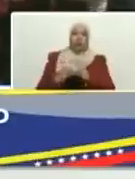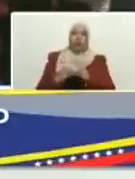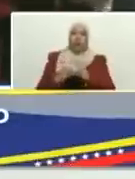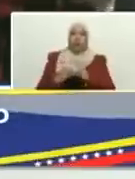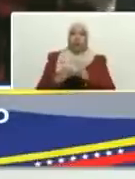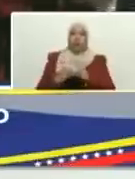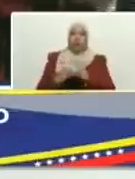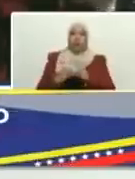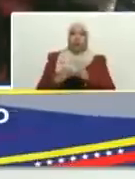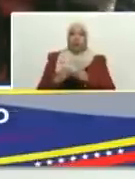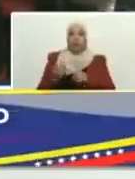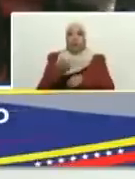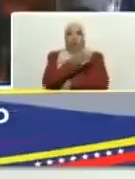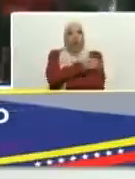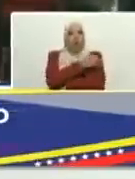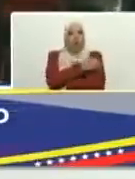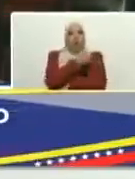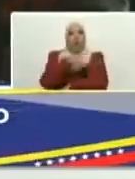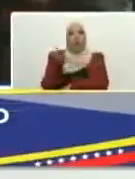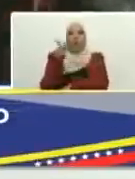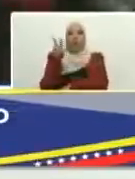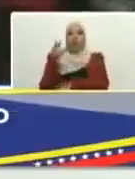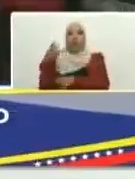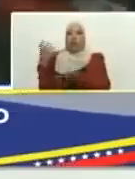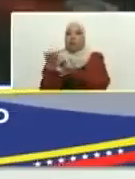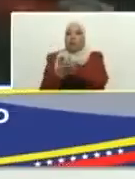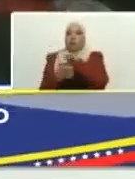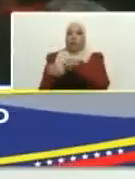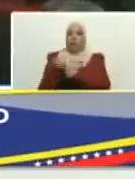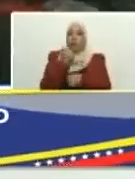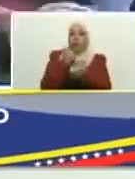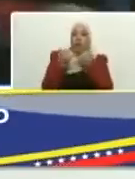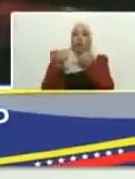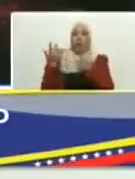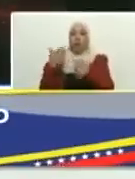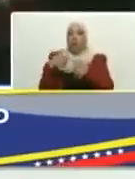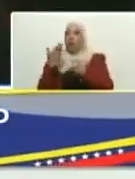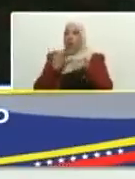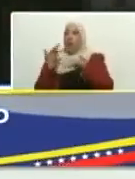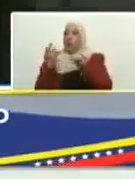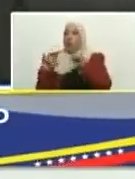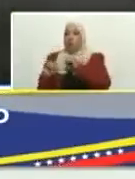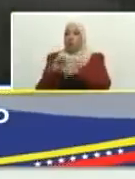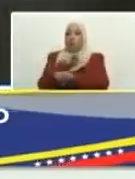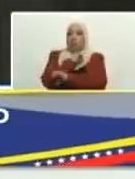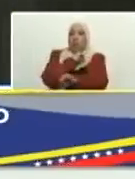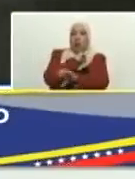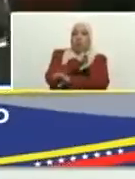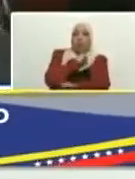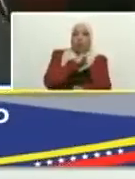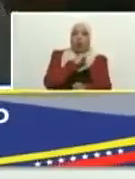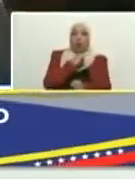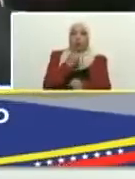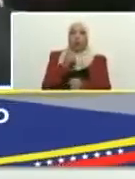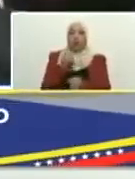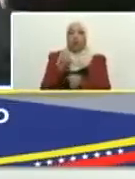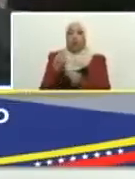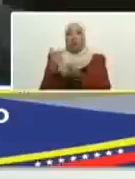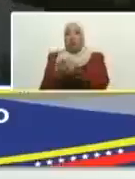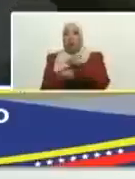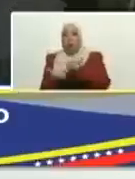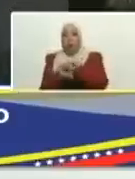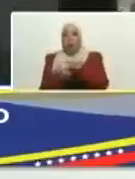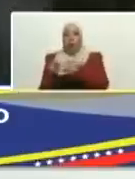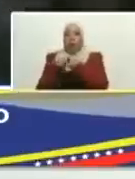La oligarquía desde el primer momento comenzó a poner obstáculos, trampas, comenzó a conspirar. Y